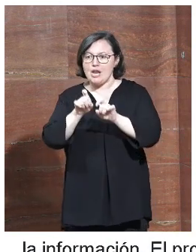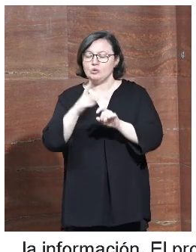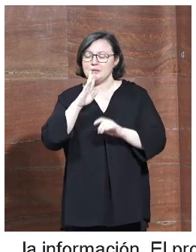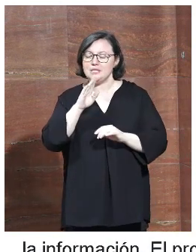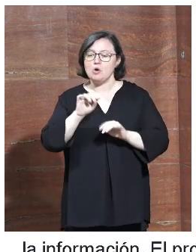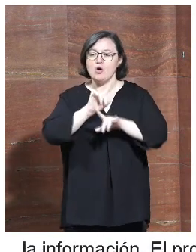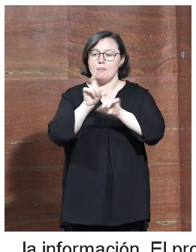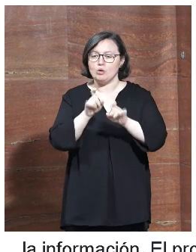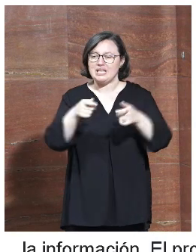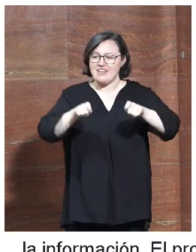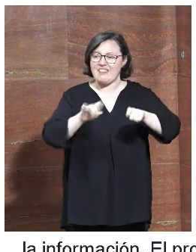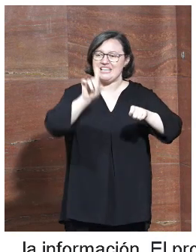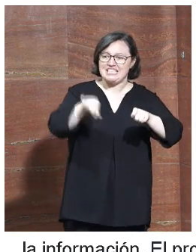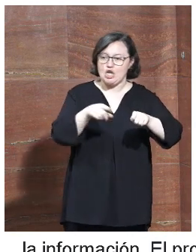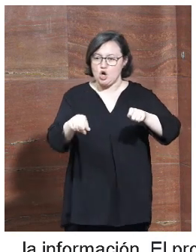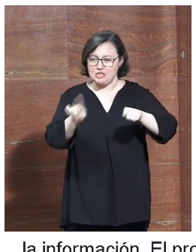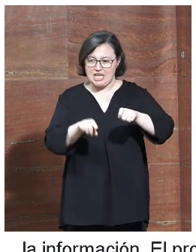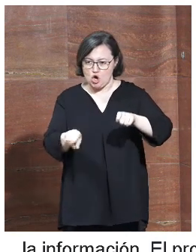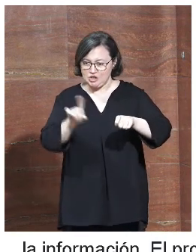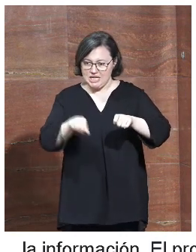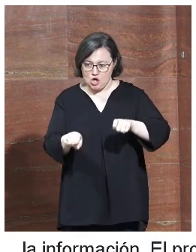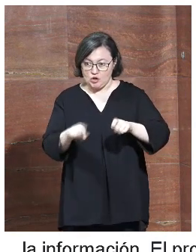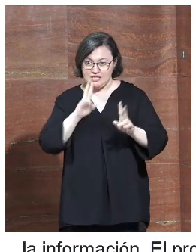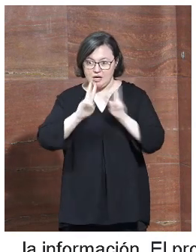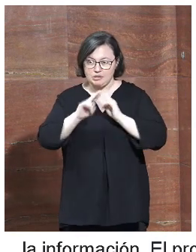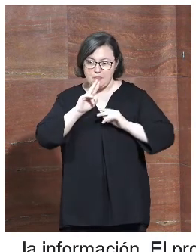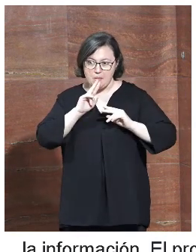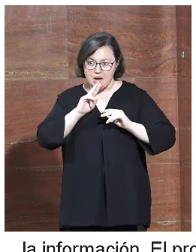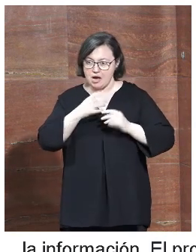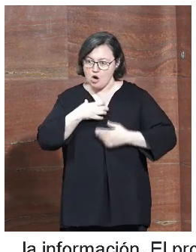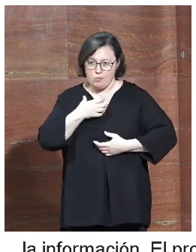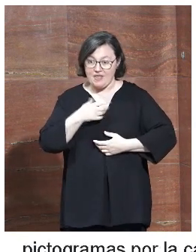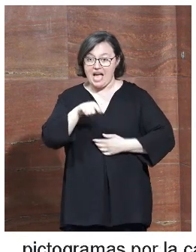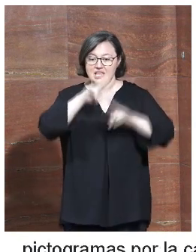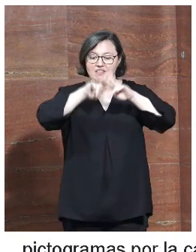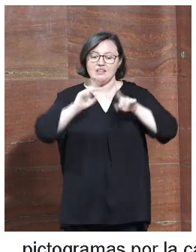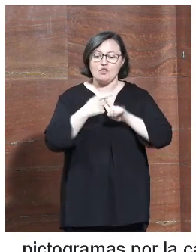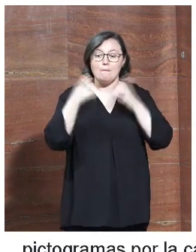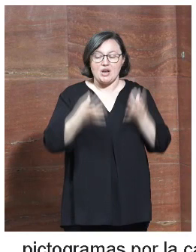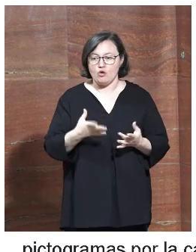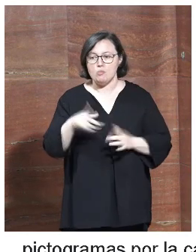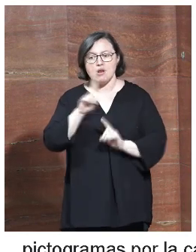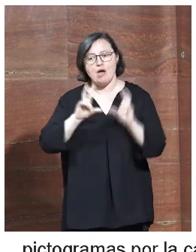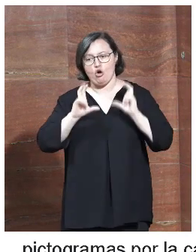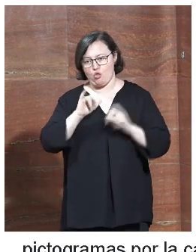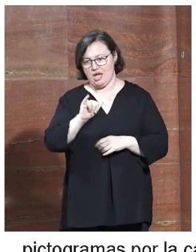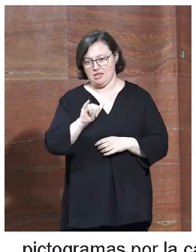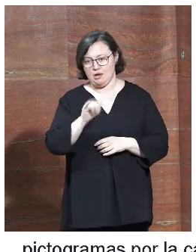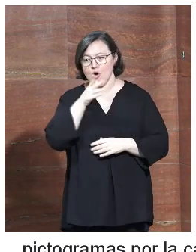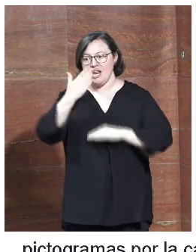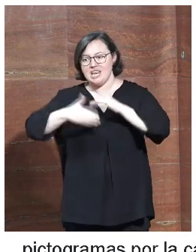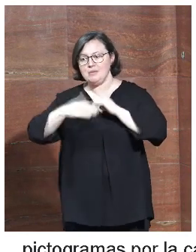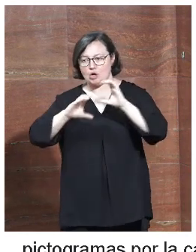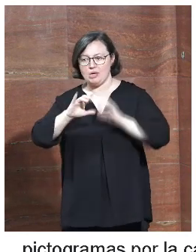o no. Ahí tenemos mucha dificultad para la detección precoz. ¿Vale? Y luego, con